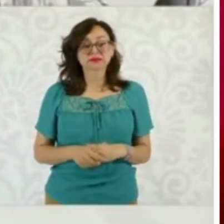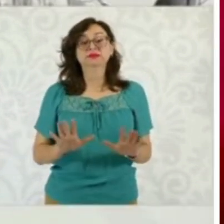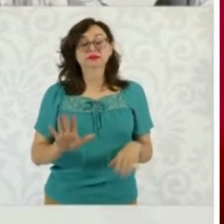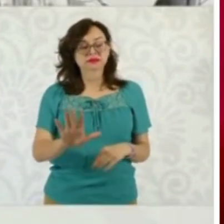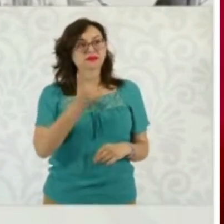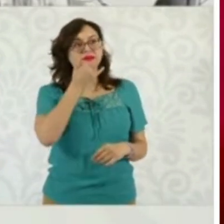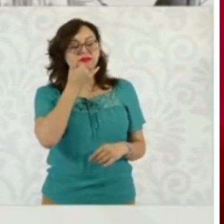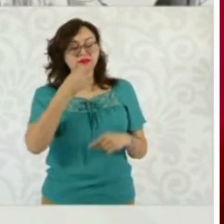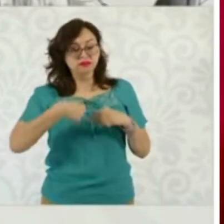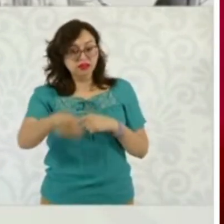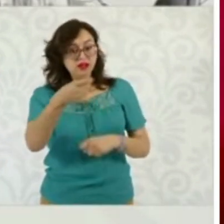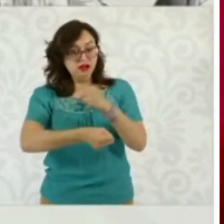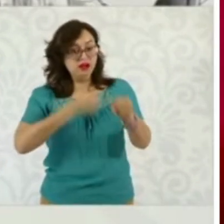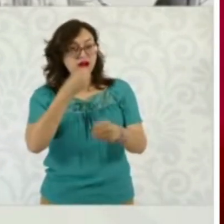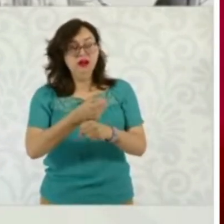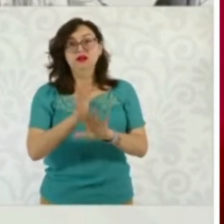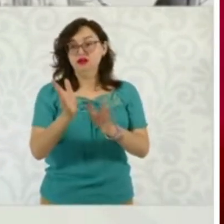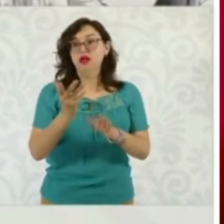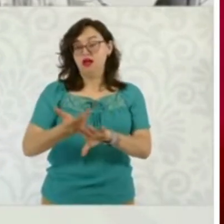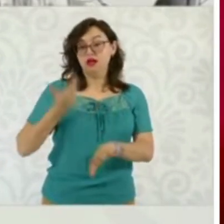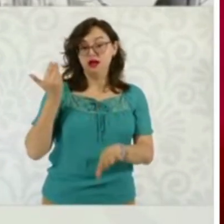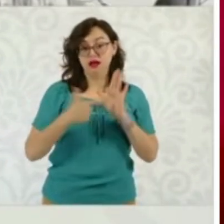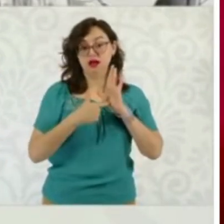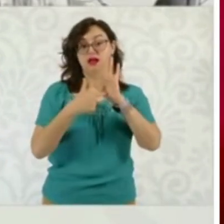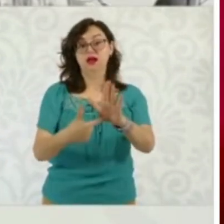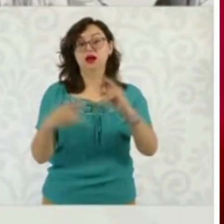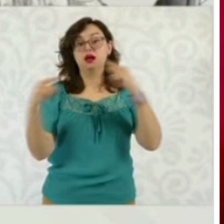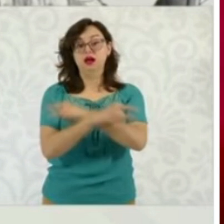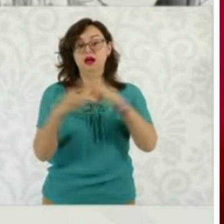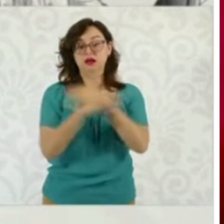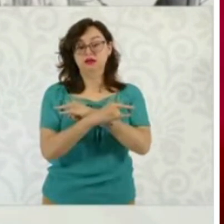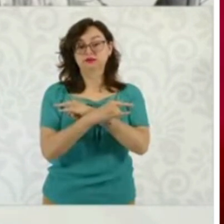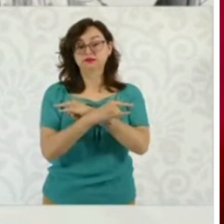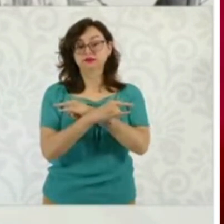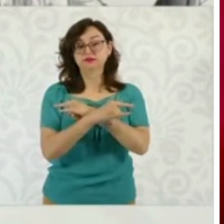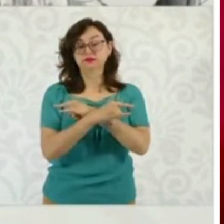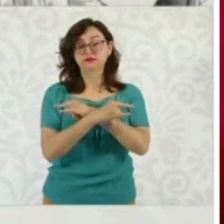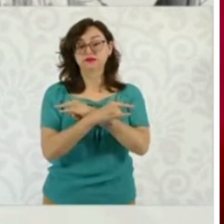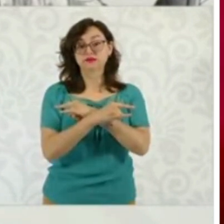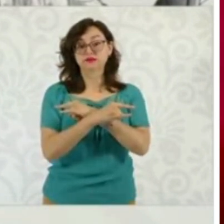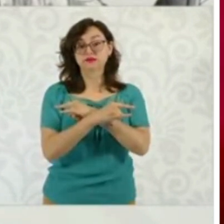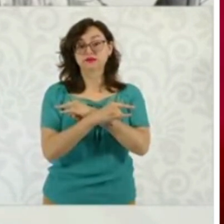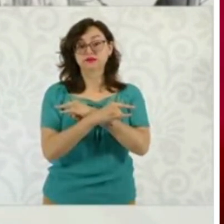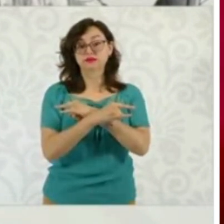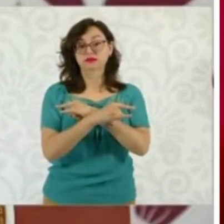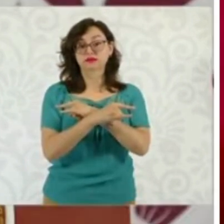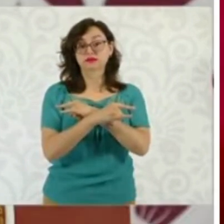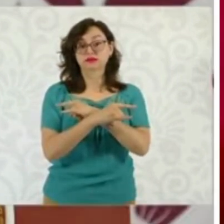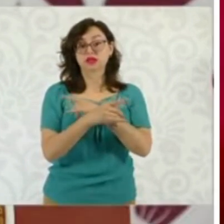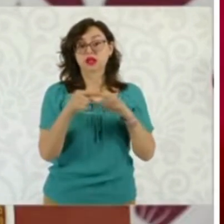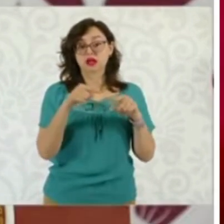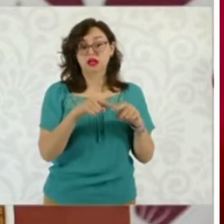es la renovación, lo presentó aquí Jesús Esteva, de la carretera que va